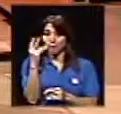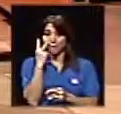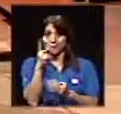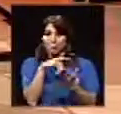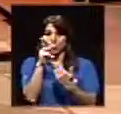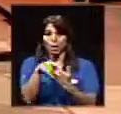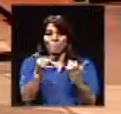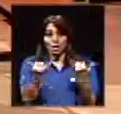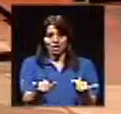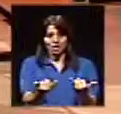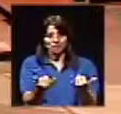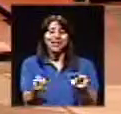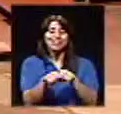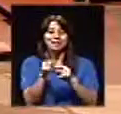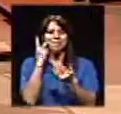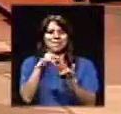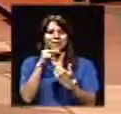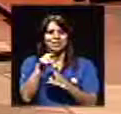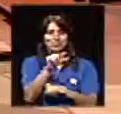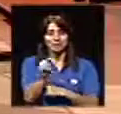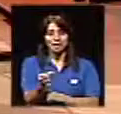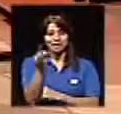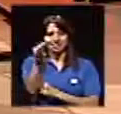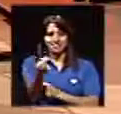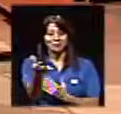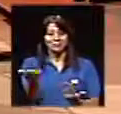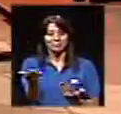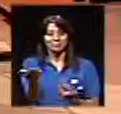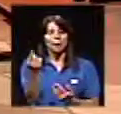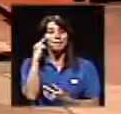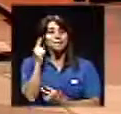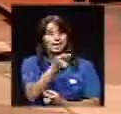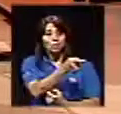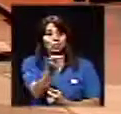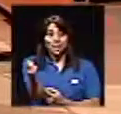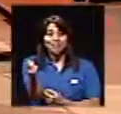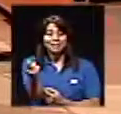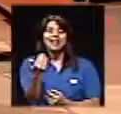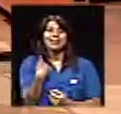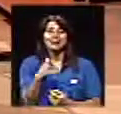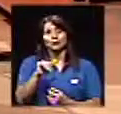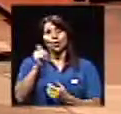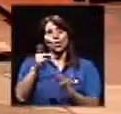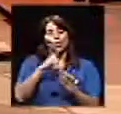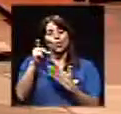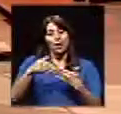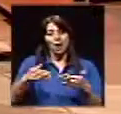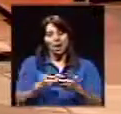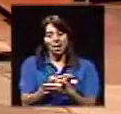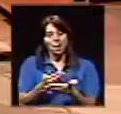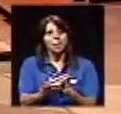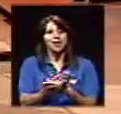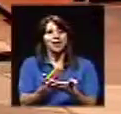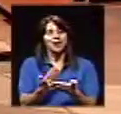tiempos nos acompañen la semana entrante, cuando tendremos para ustedes otro programa